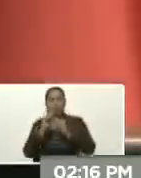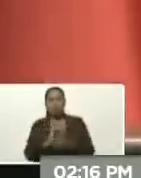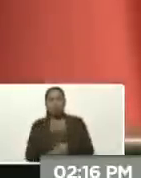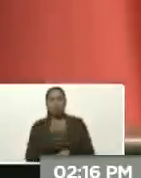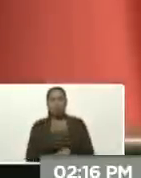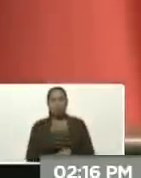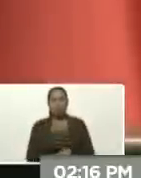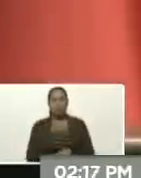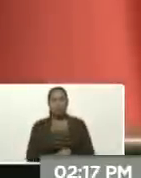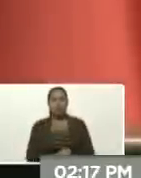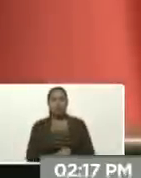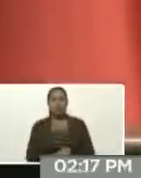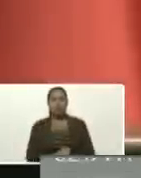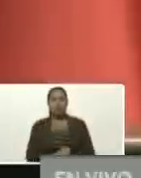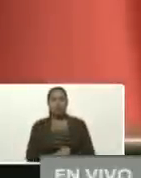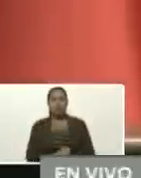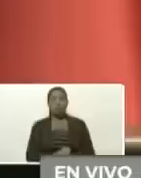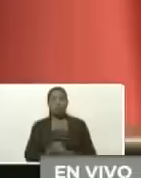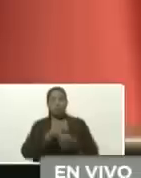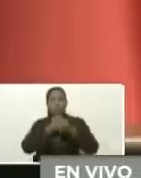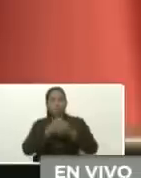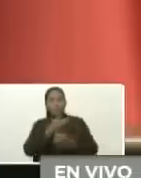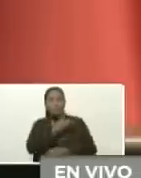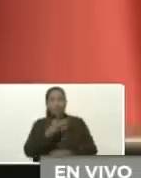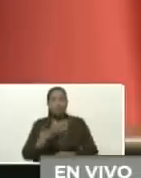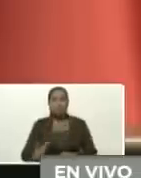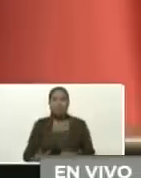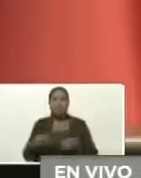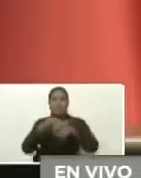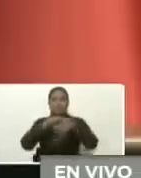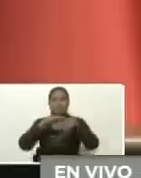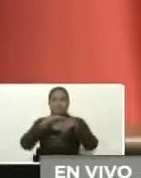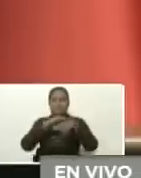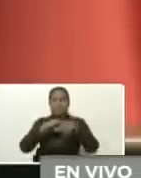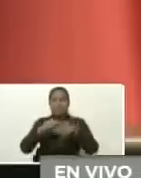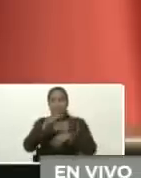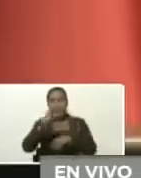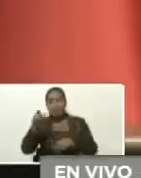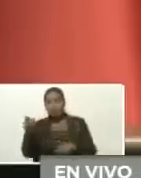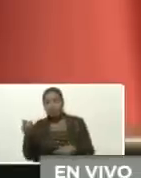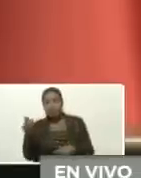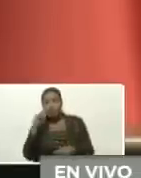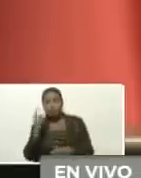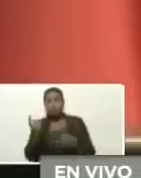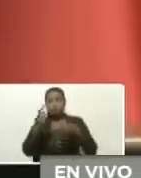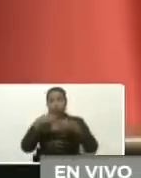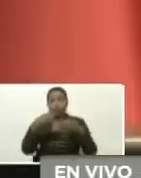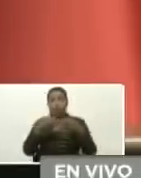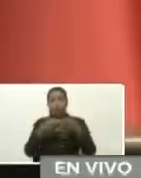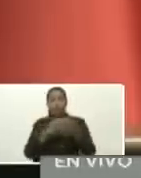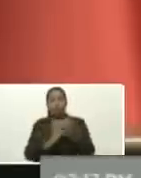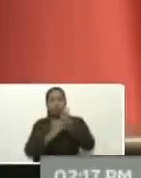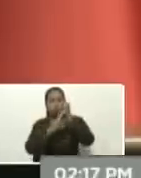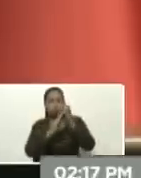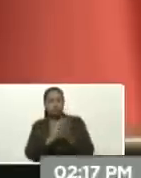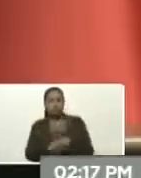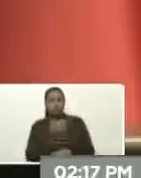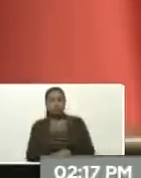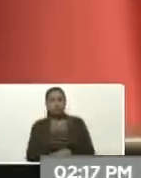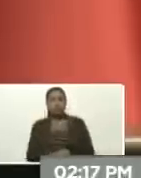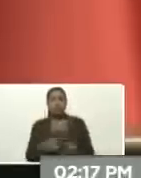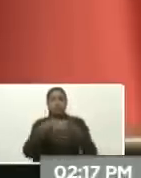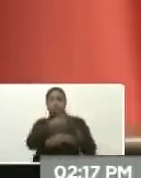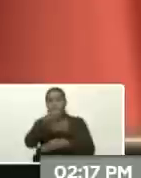Estimado presidente, señores ministros, miembros de la delegación, miembros de la